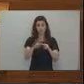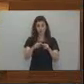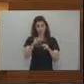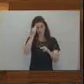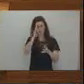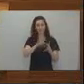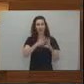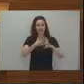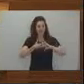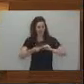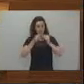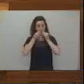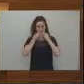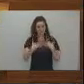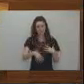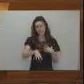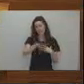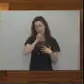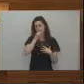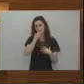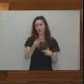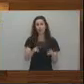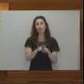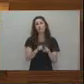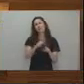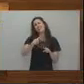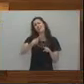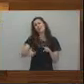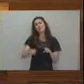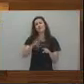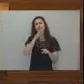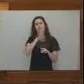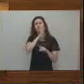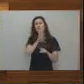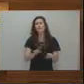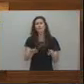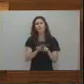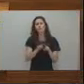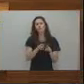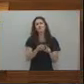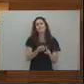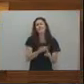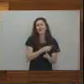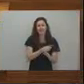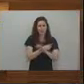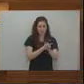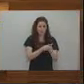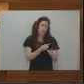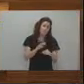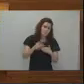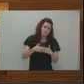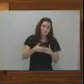Una mandíbula, vamos a decir, un poco más, no como aquella de Mohamed Ali, de margarina, sino una cosa un poco más solvente. De la misma manera que yo expresaba, en el caso